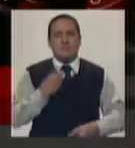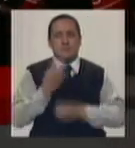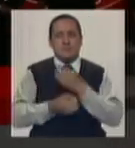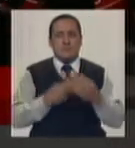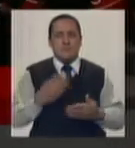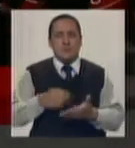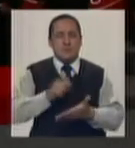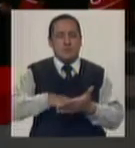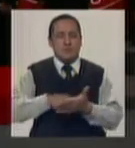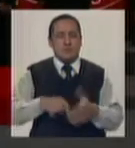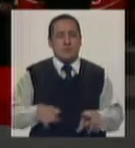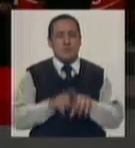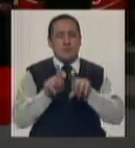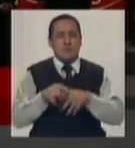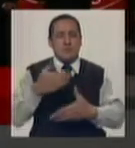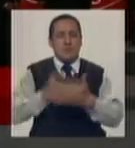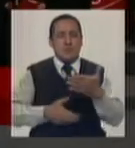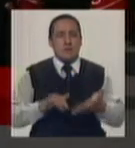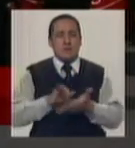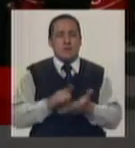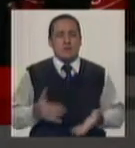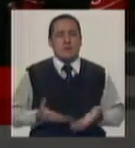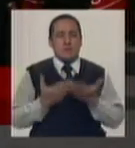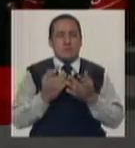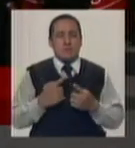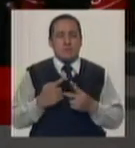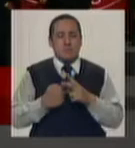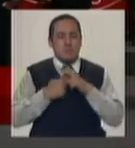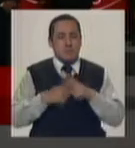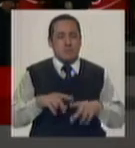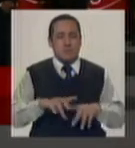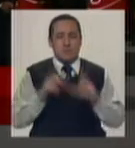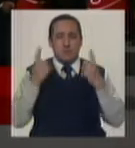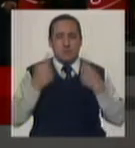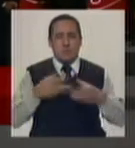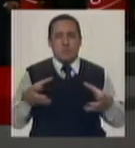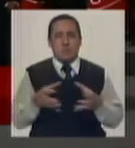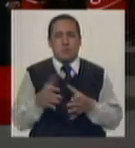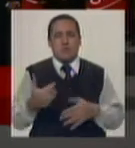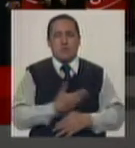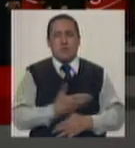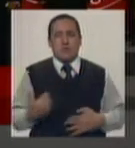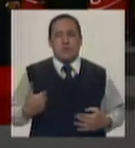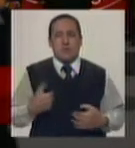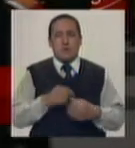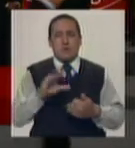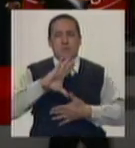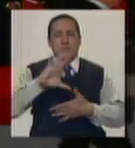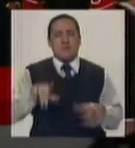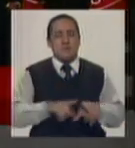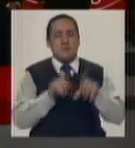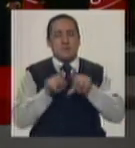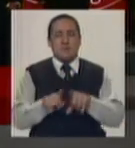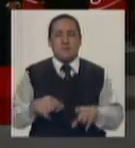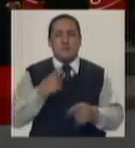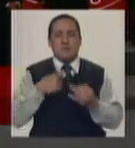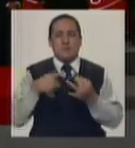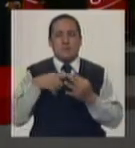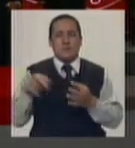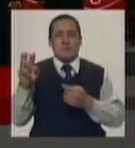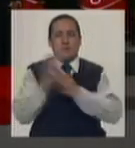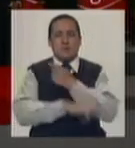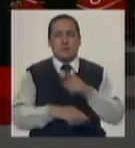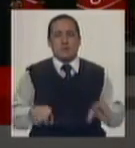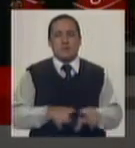un documento en el que se plasmarán los principales acuerdos de la tercera cumbre de jefes de Estado y de Gobierno de América del Sur y los países